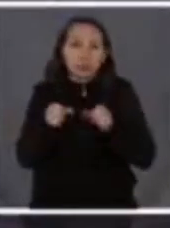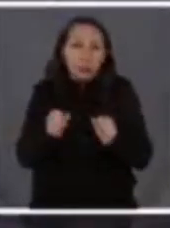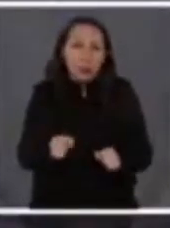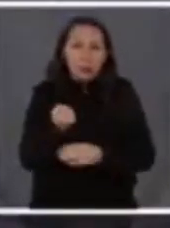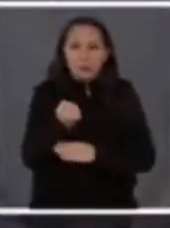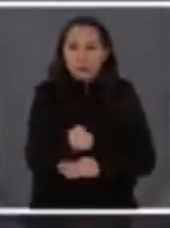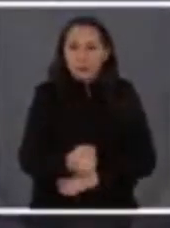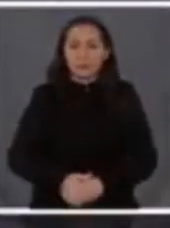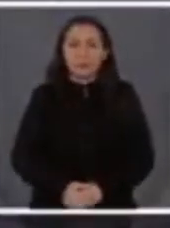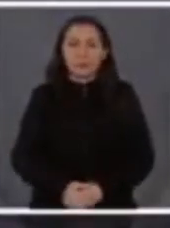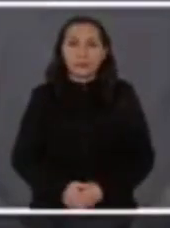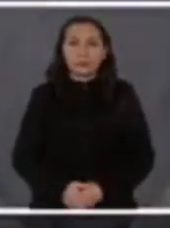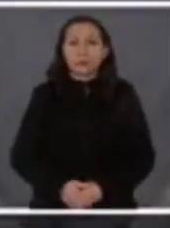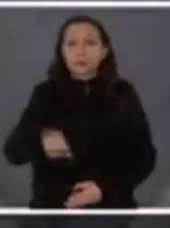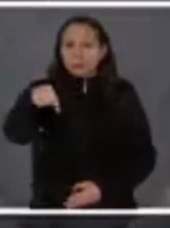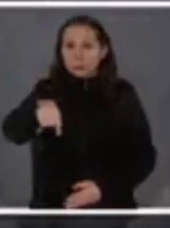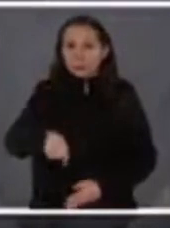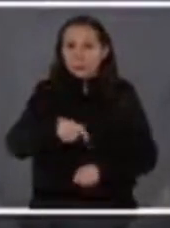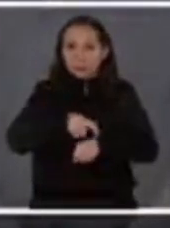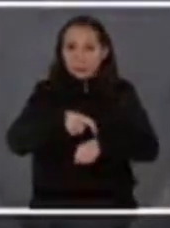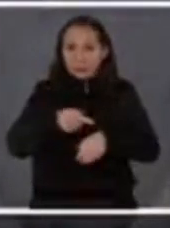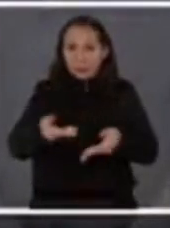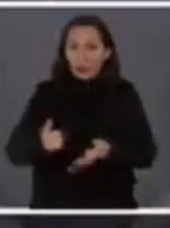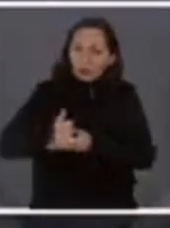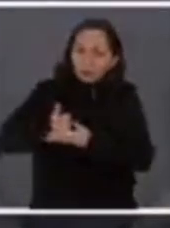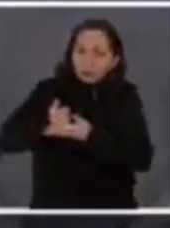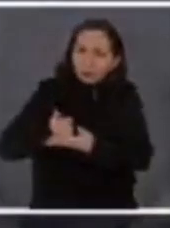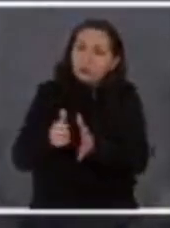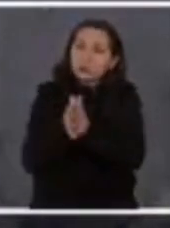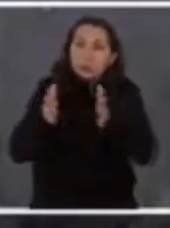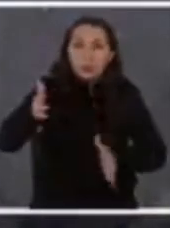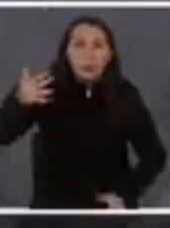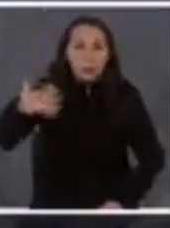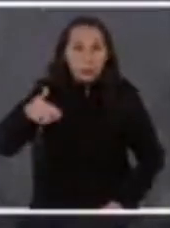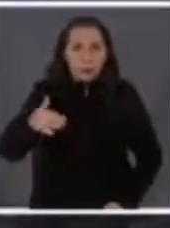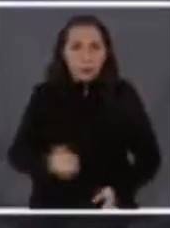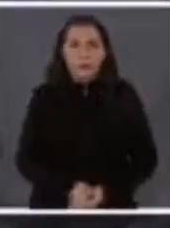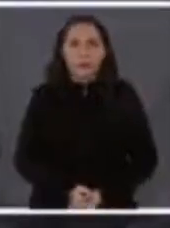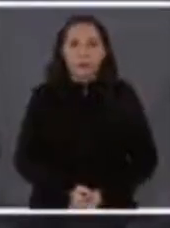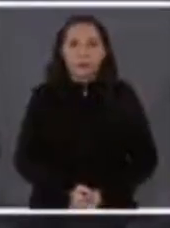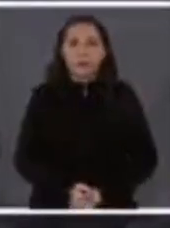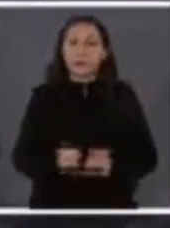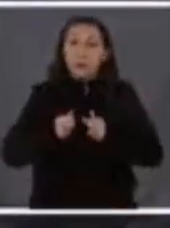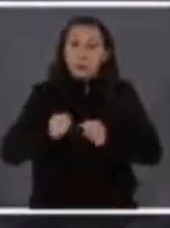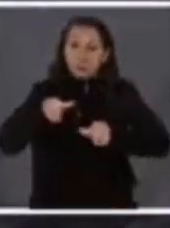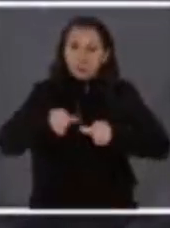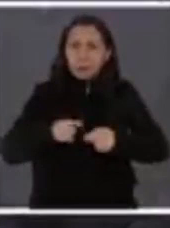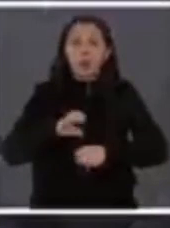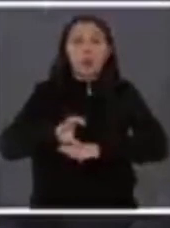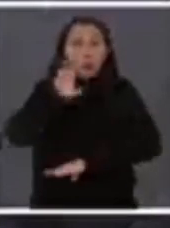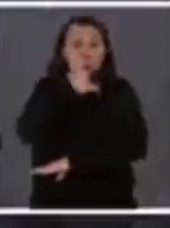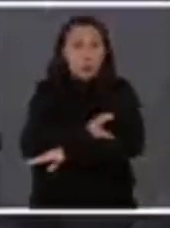posibles. Acá, en estos momentos, la solidaridad también es tremendamente importante. Datos concretos, en